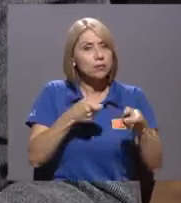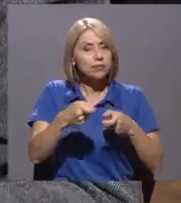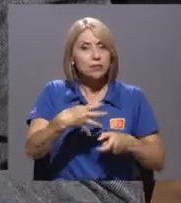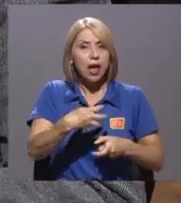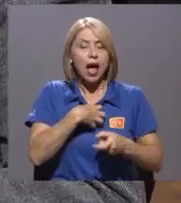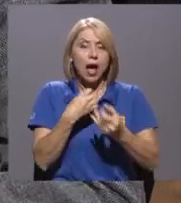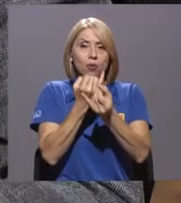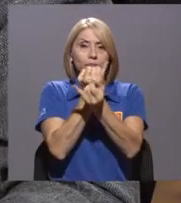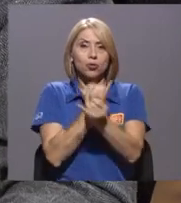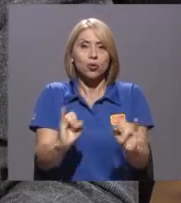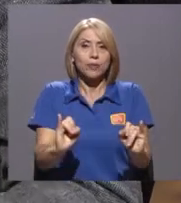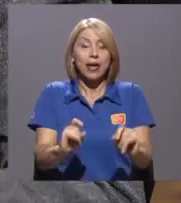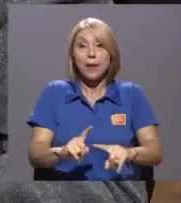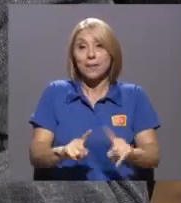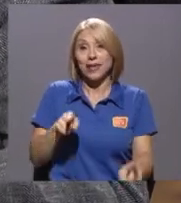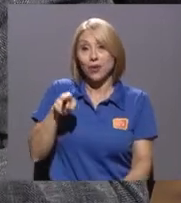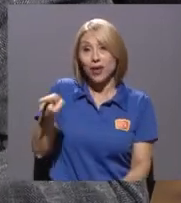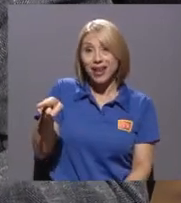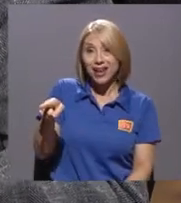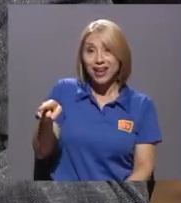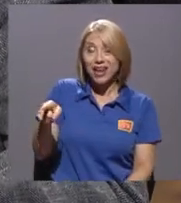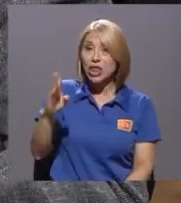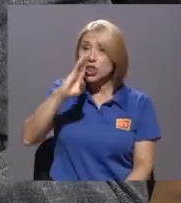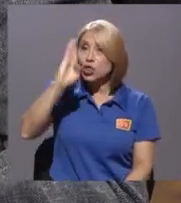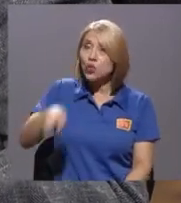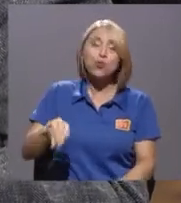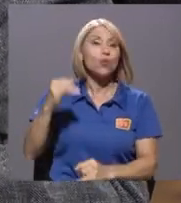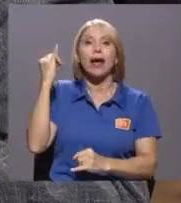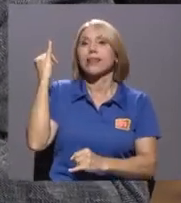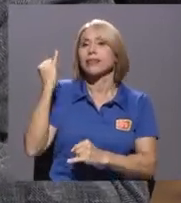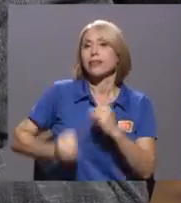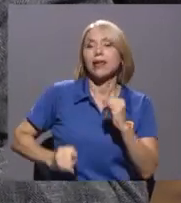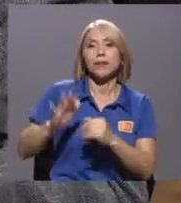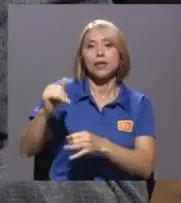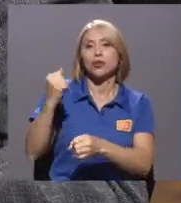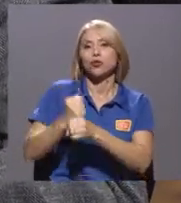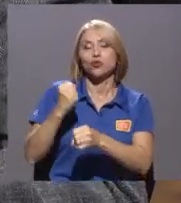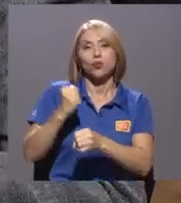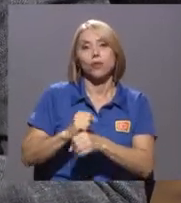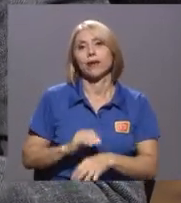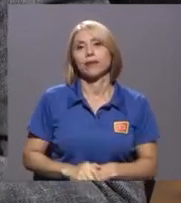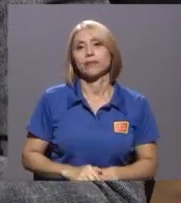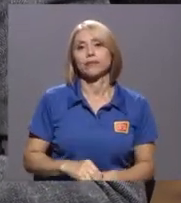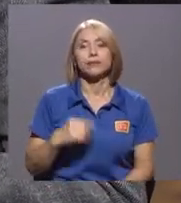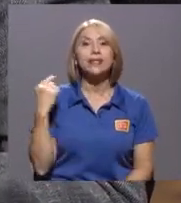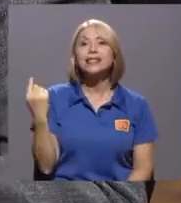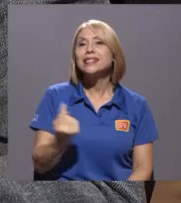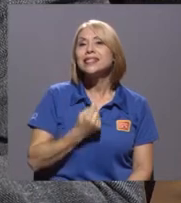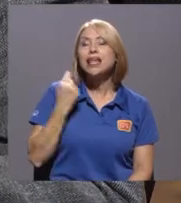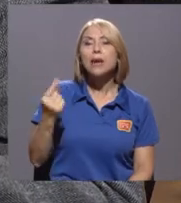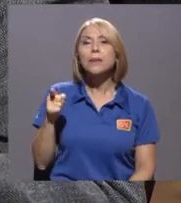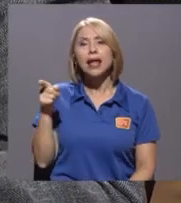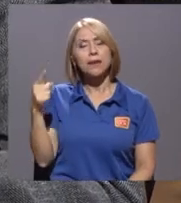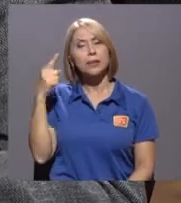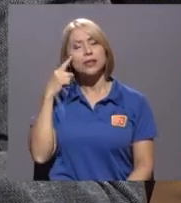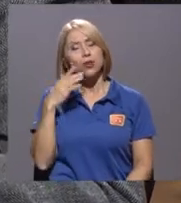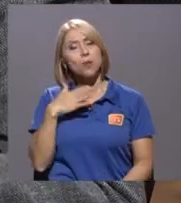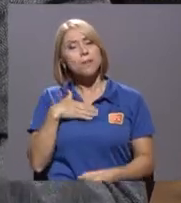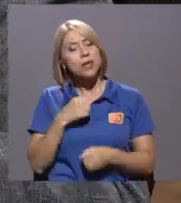pero él nunca termina su obra siempre la considero inacabada